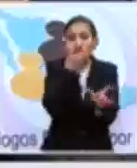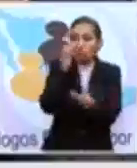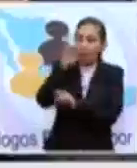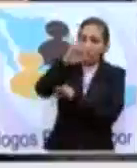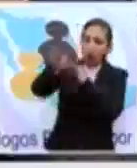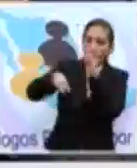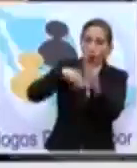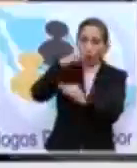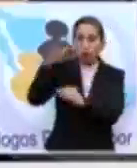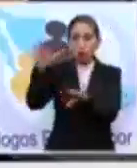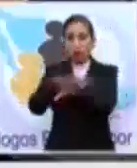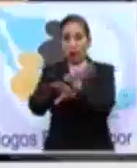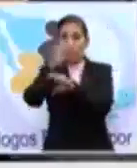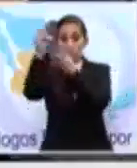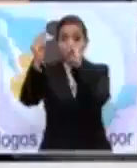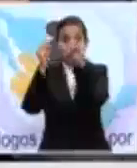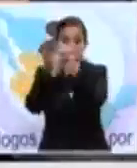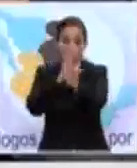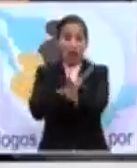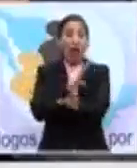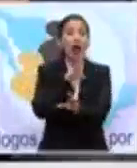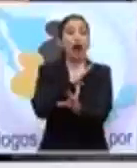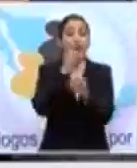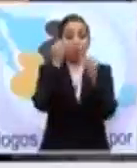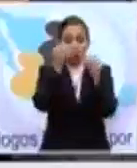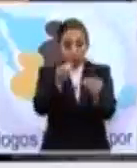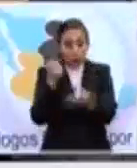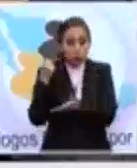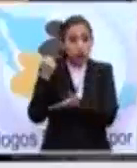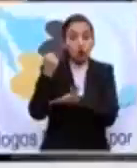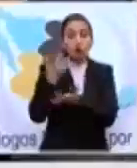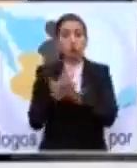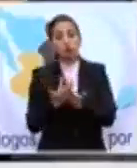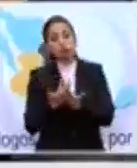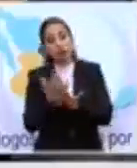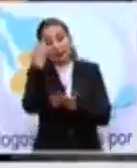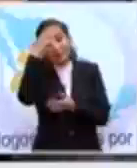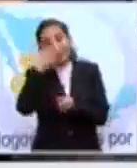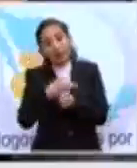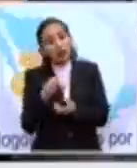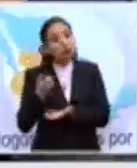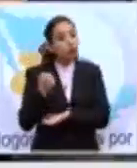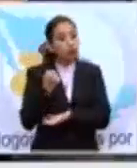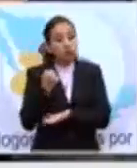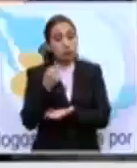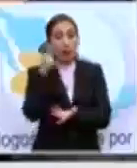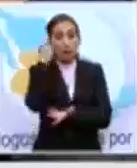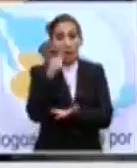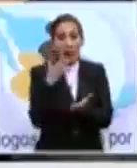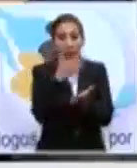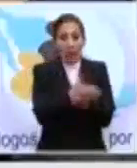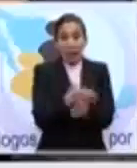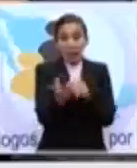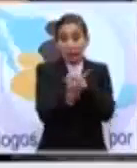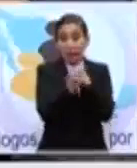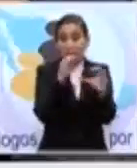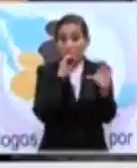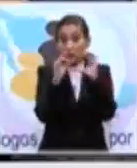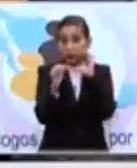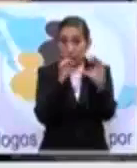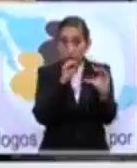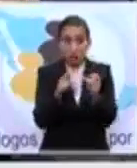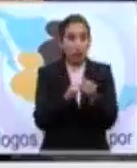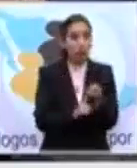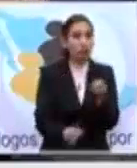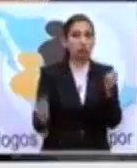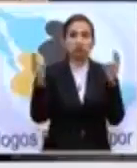a todos estos cambios. Hay mucha inversión esperando entrar a nuestro país, sobre todo en materia de telecomunicación, en